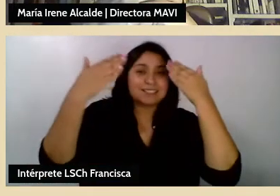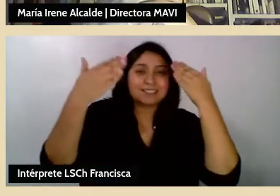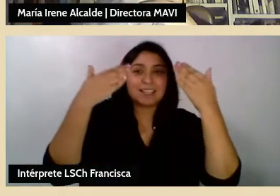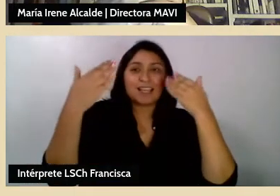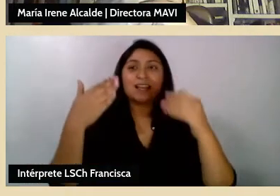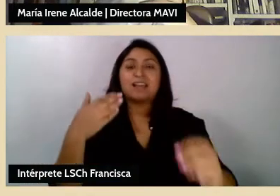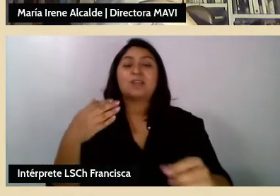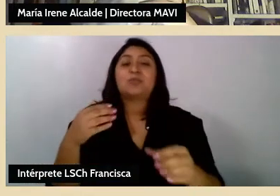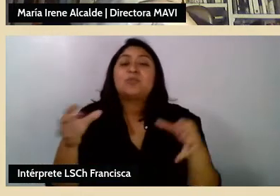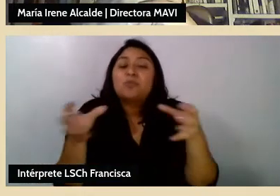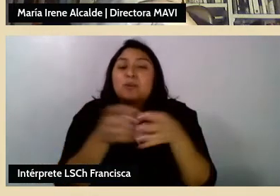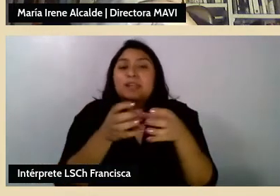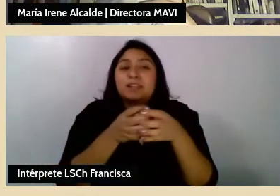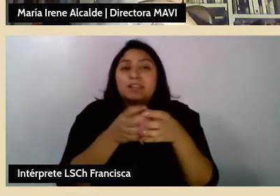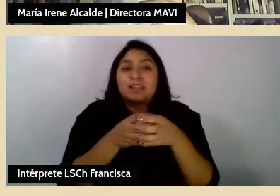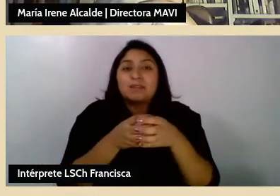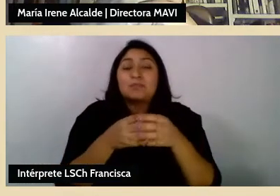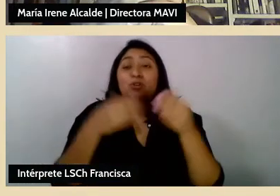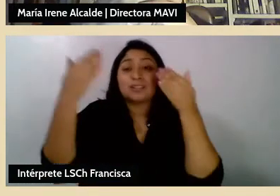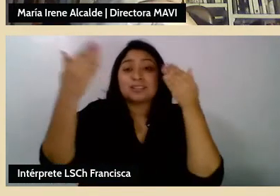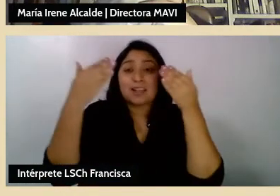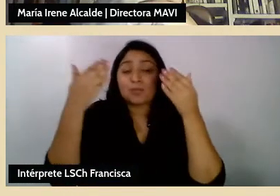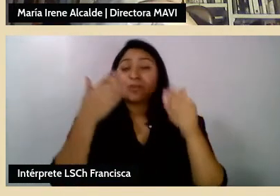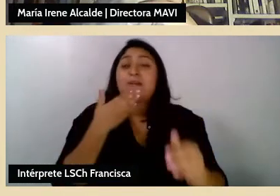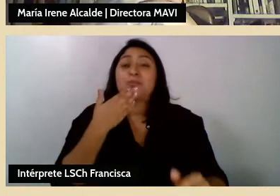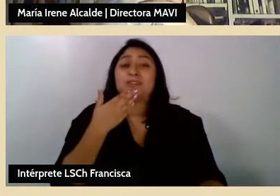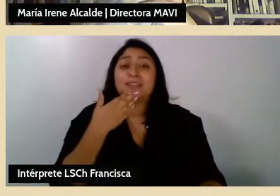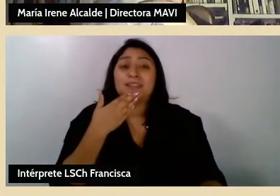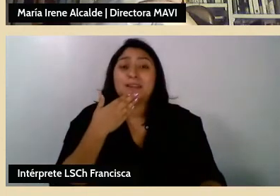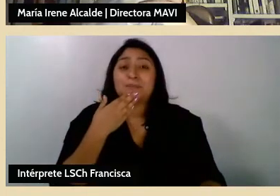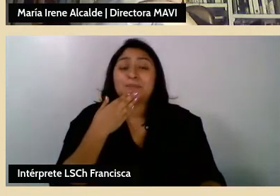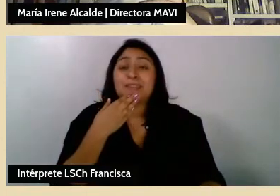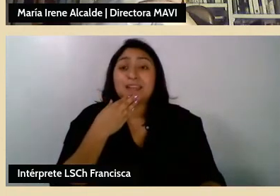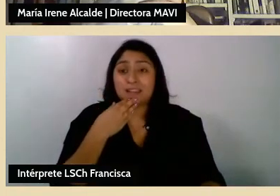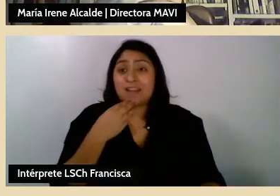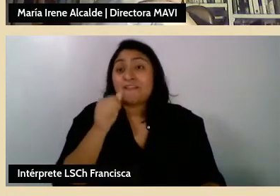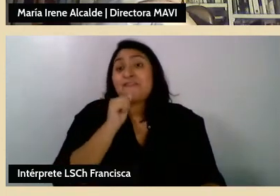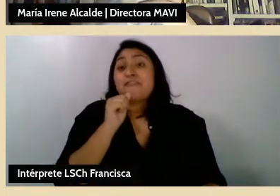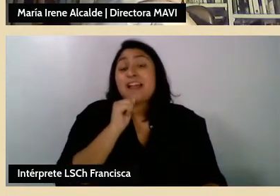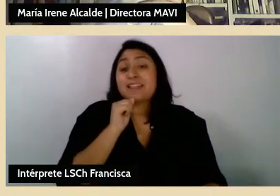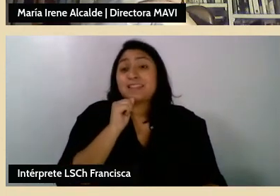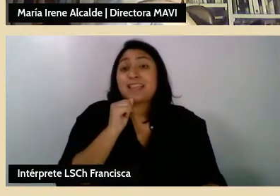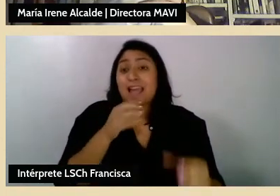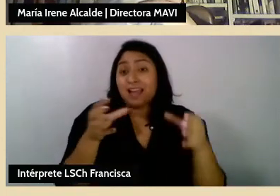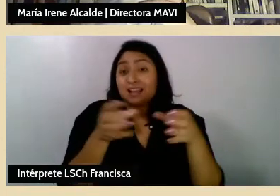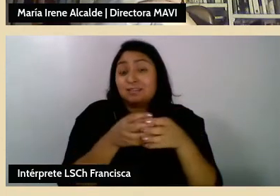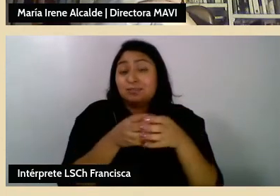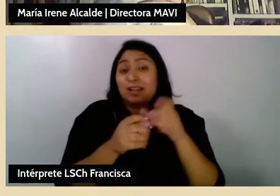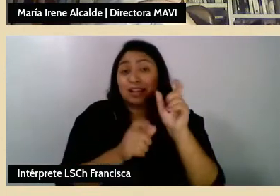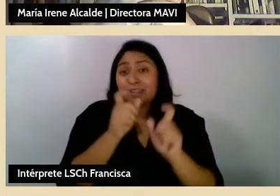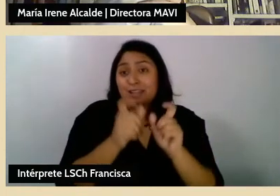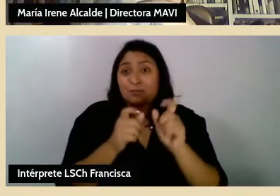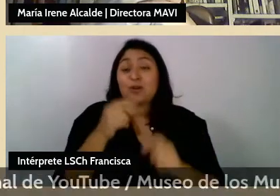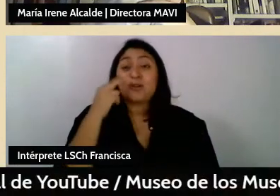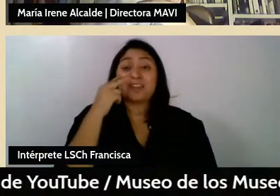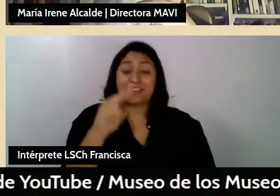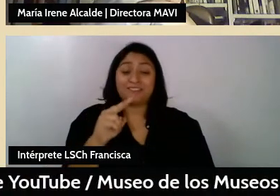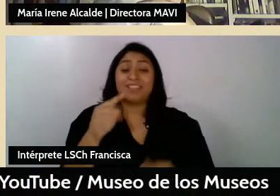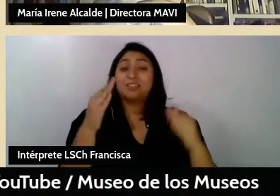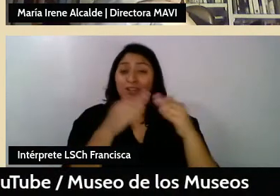equipo. Le mandamos de vuelta también a parte del equipo que no está acá, que no está viendo en sus casas, porque somos más personas.